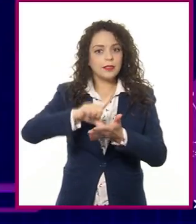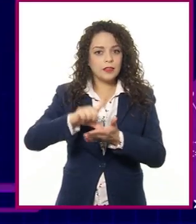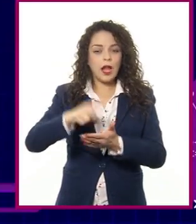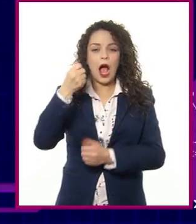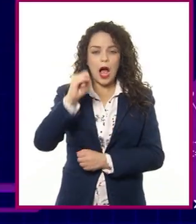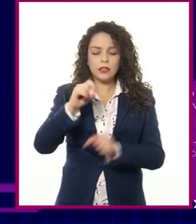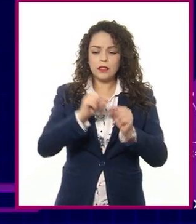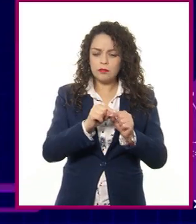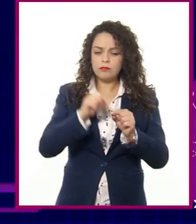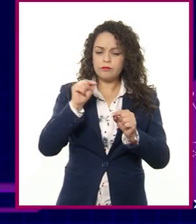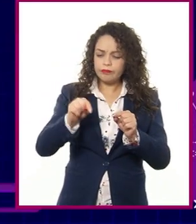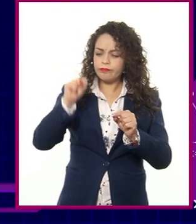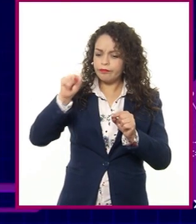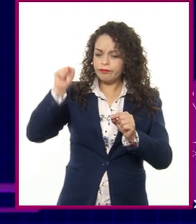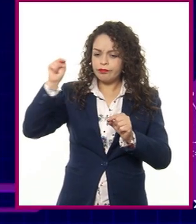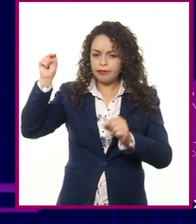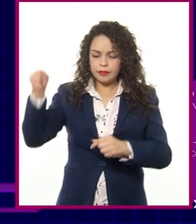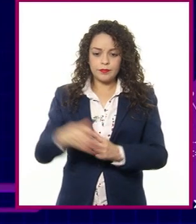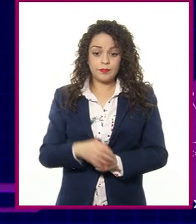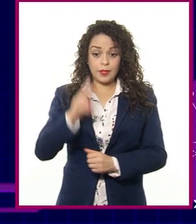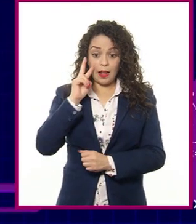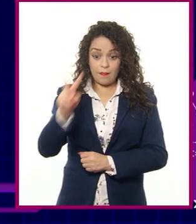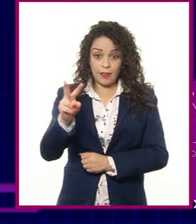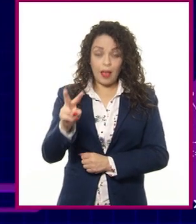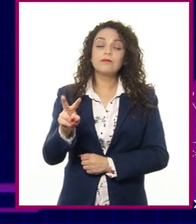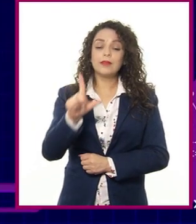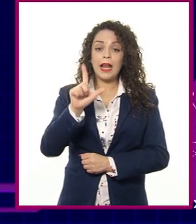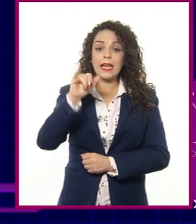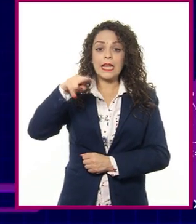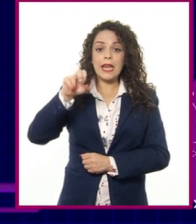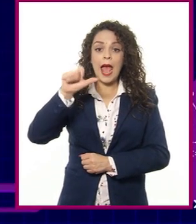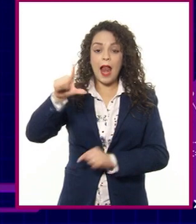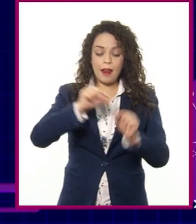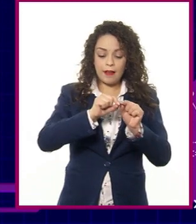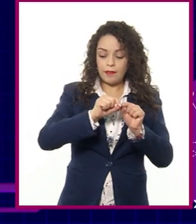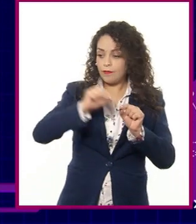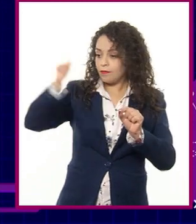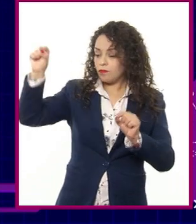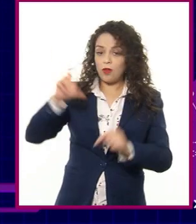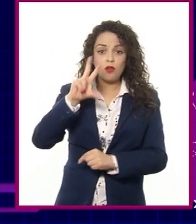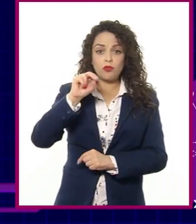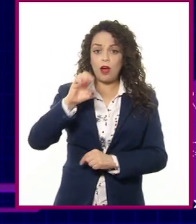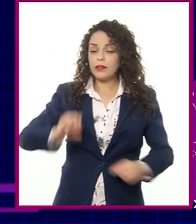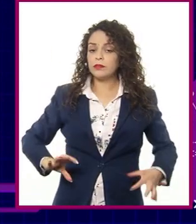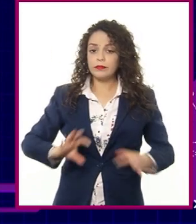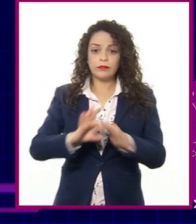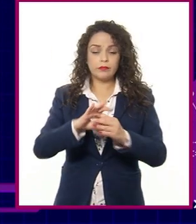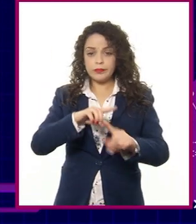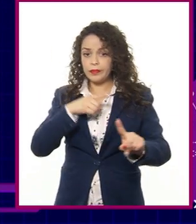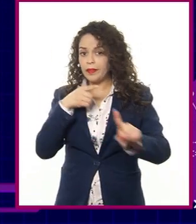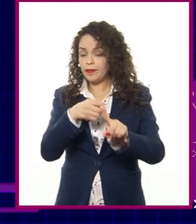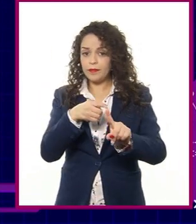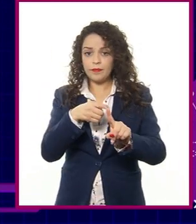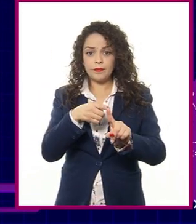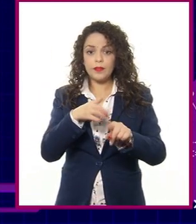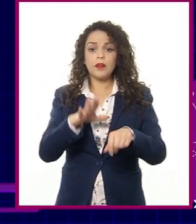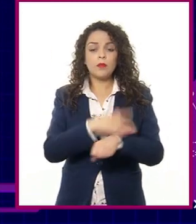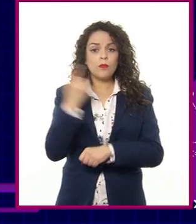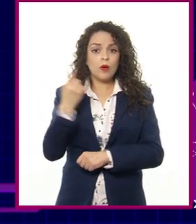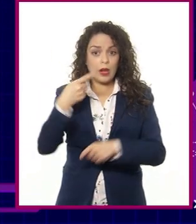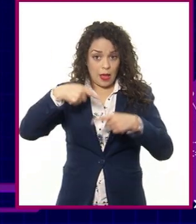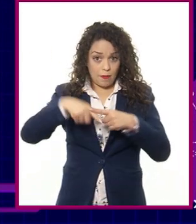tiene una representación con una gráfica lineal que no es una relación de proporcionalidad directa, porque no comienza en